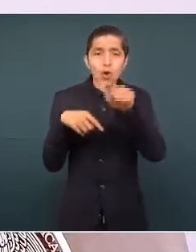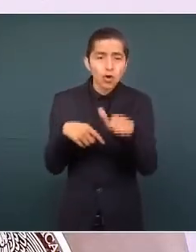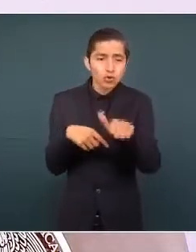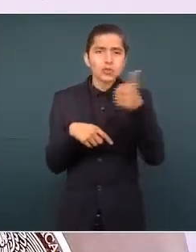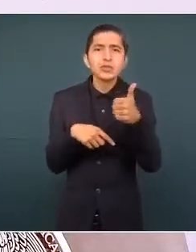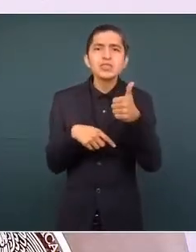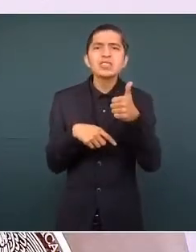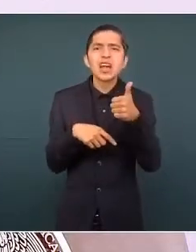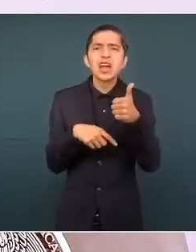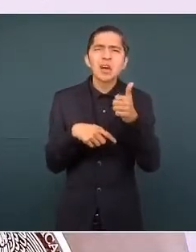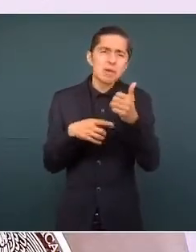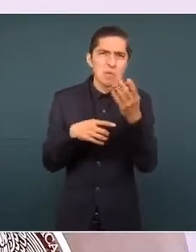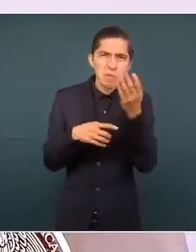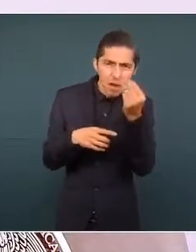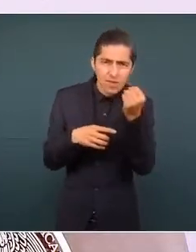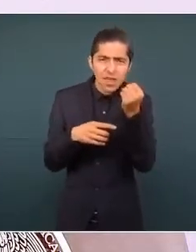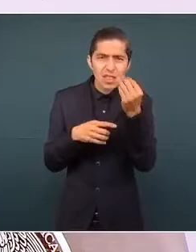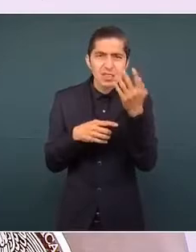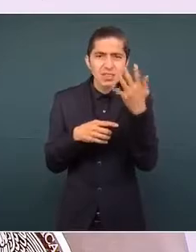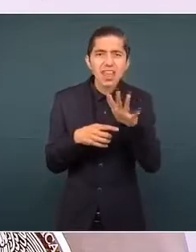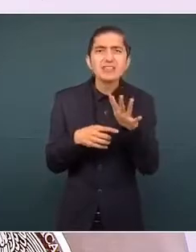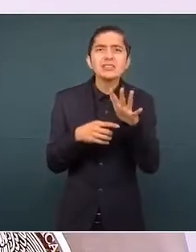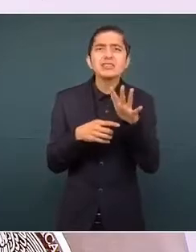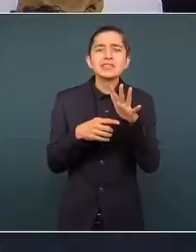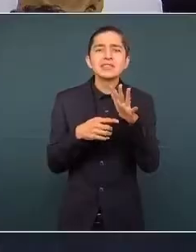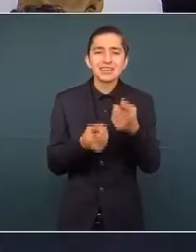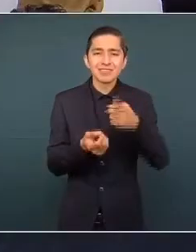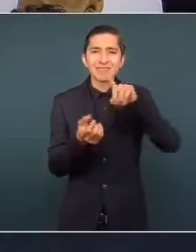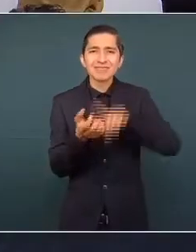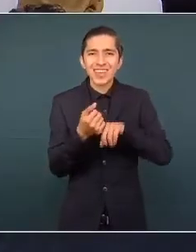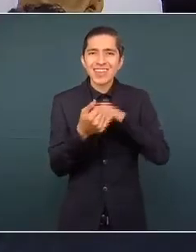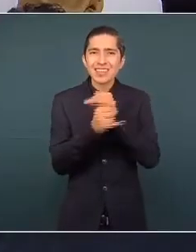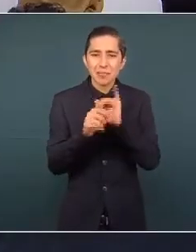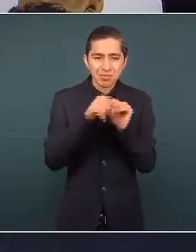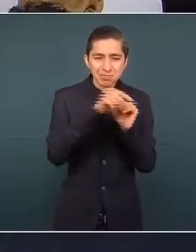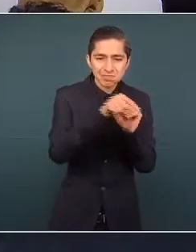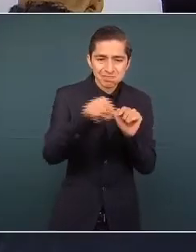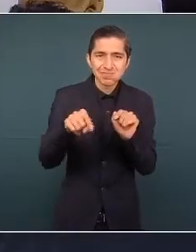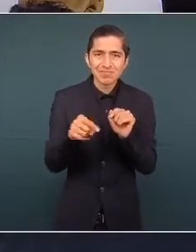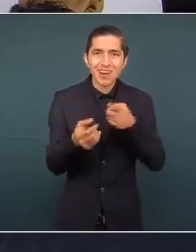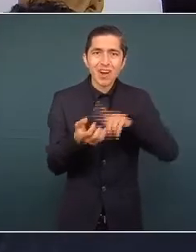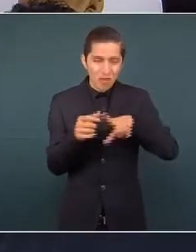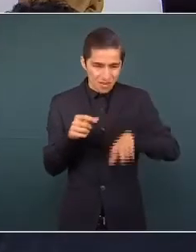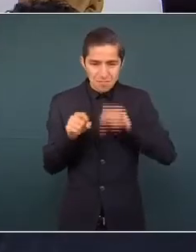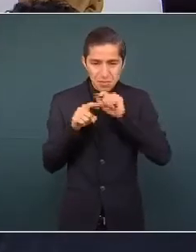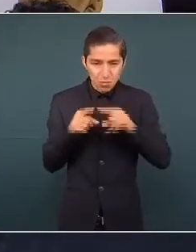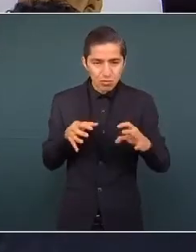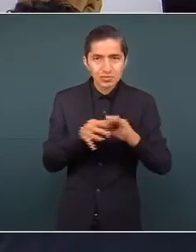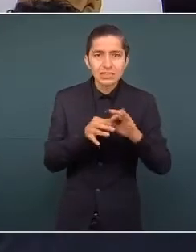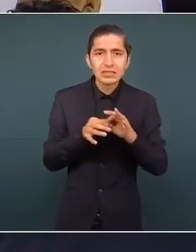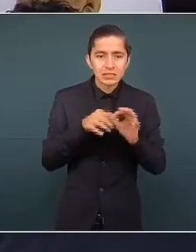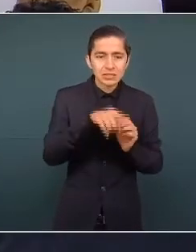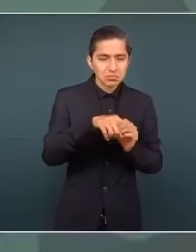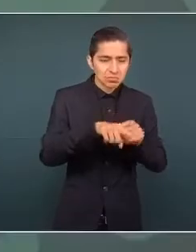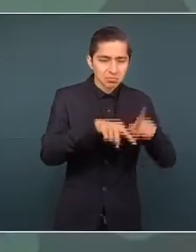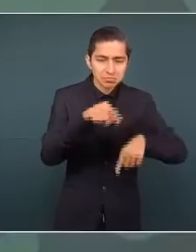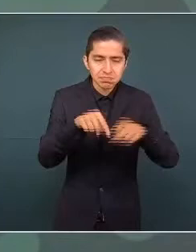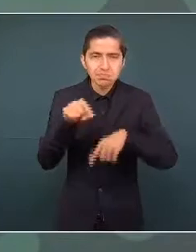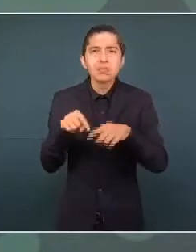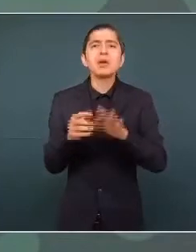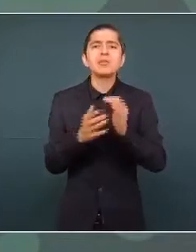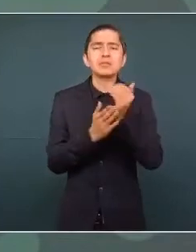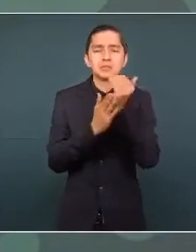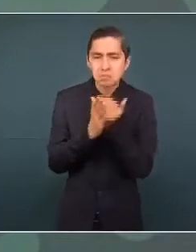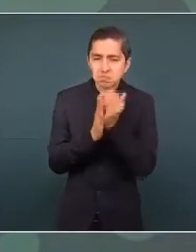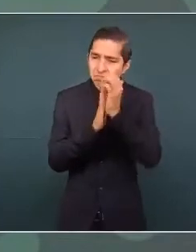o 9 o 10 organismos públicos descentralizados. Todo se